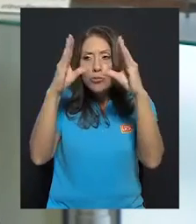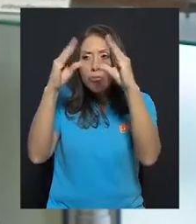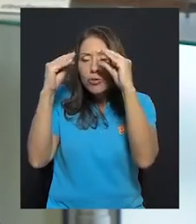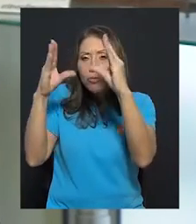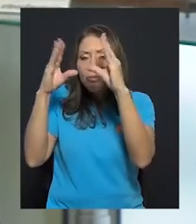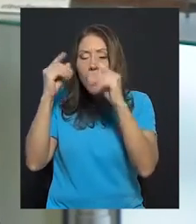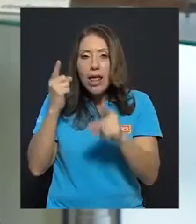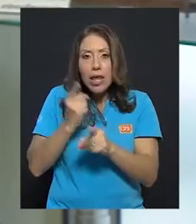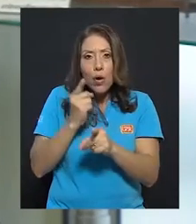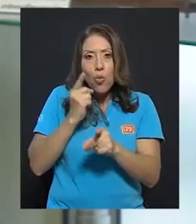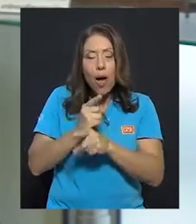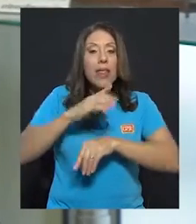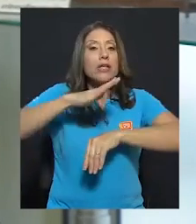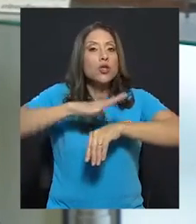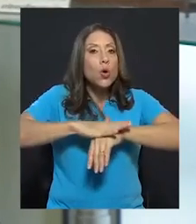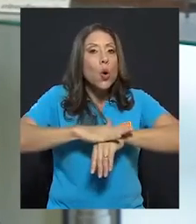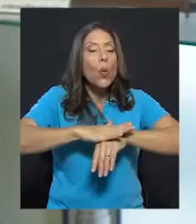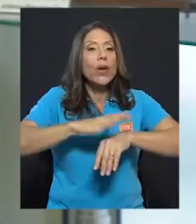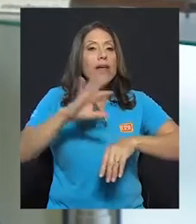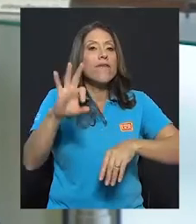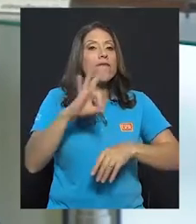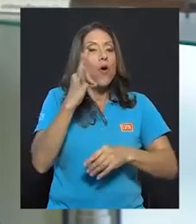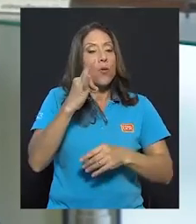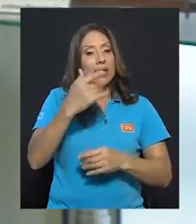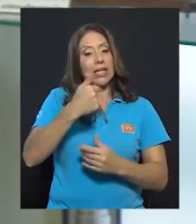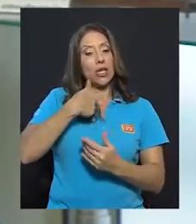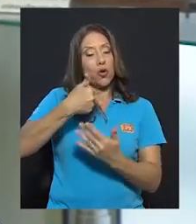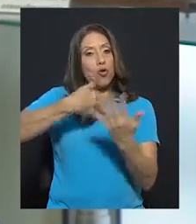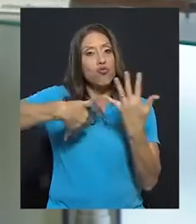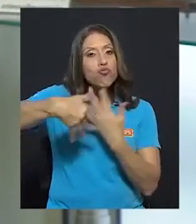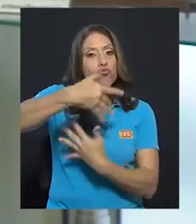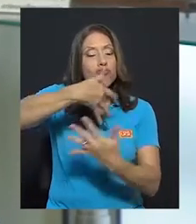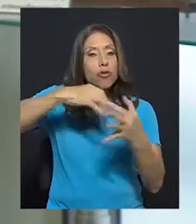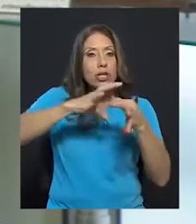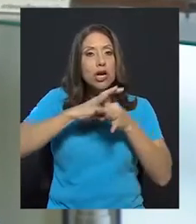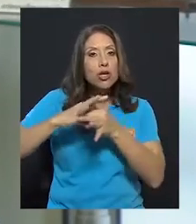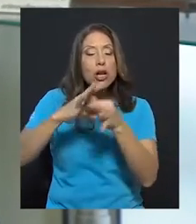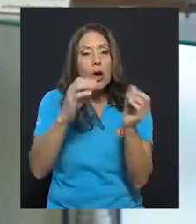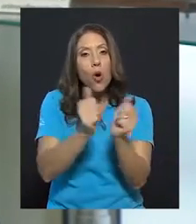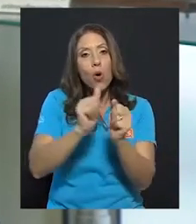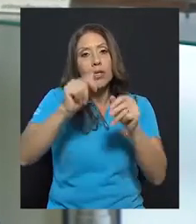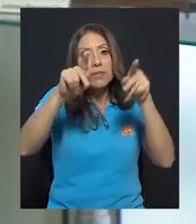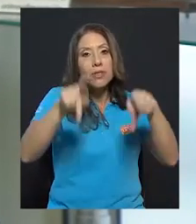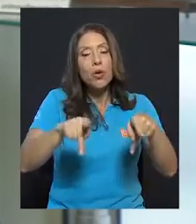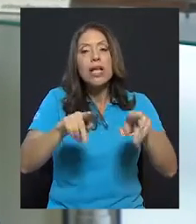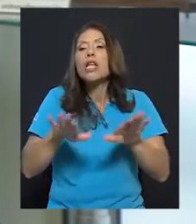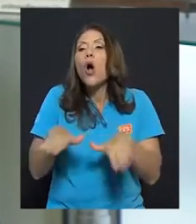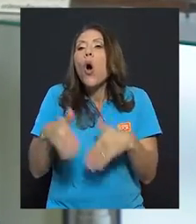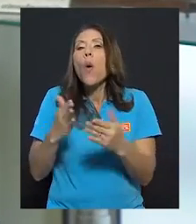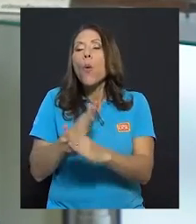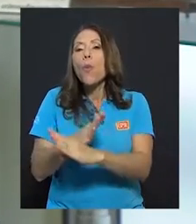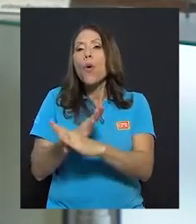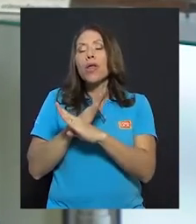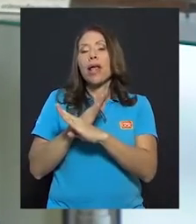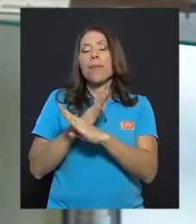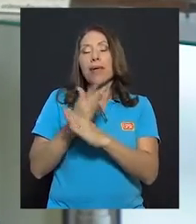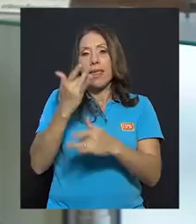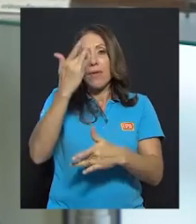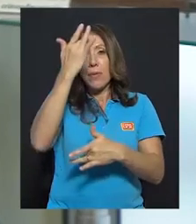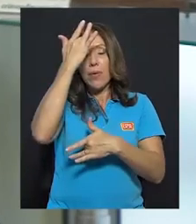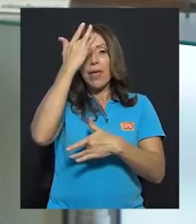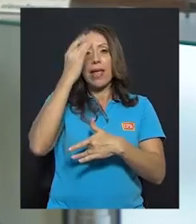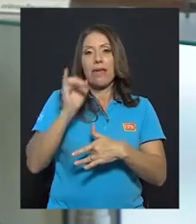información adecuada relativa a formas de relacionarme con los demás, cómo protegerme de ciertas infecciones de transmisión